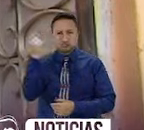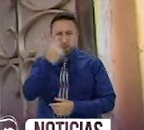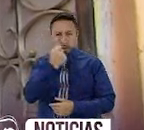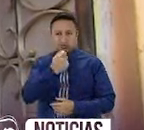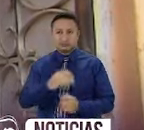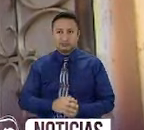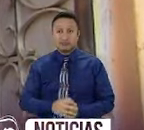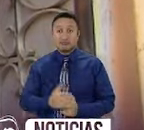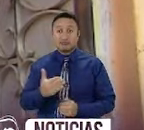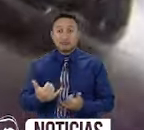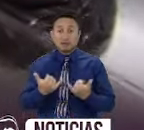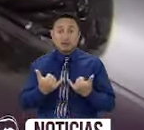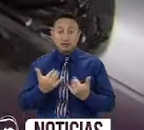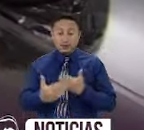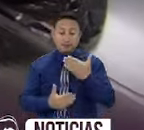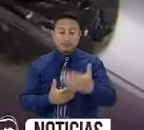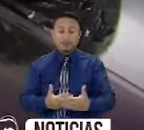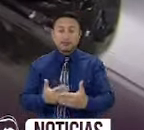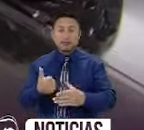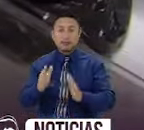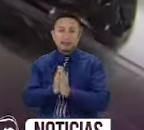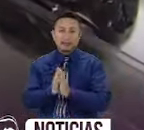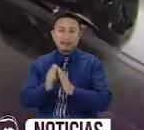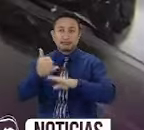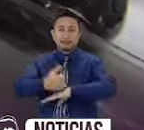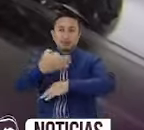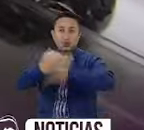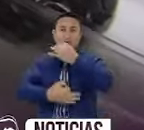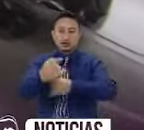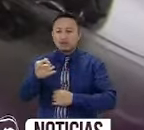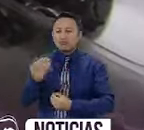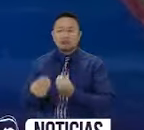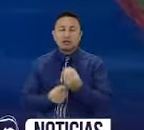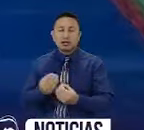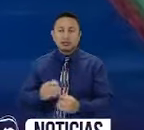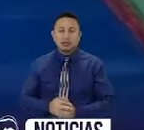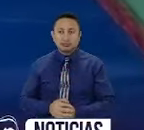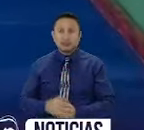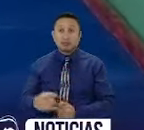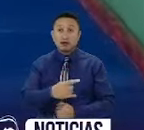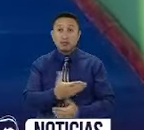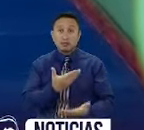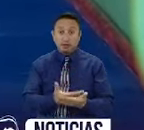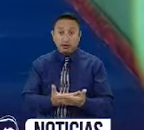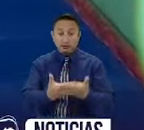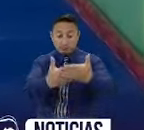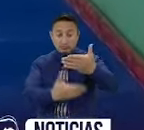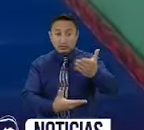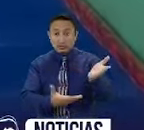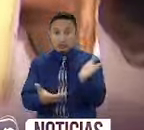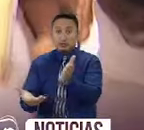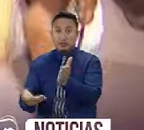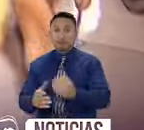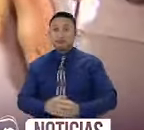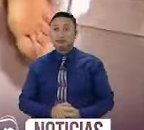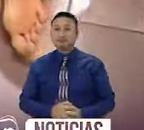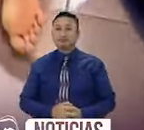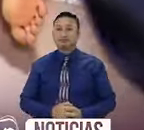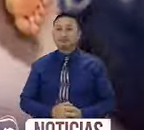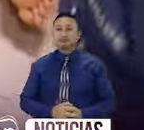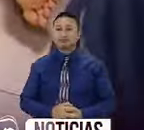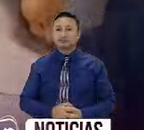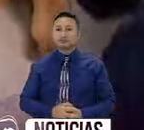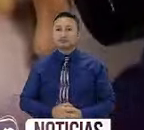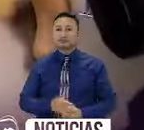es ver la justicia, cómo va a actuar respecto a la gran cantidad de evidencia que tenemos aquí. Las acciones se